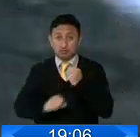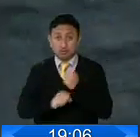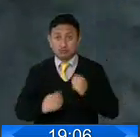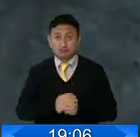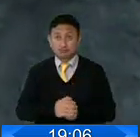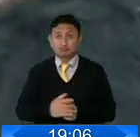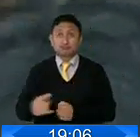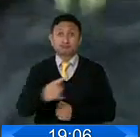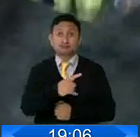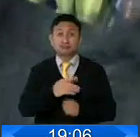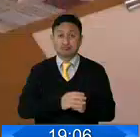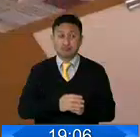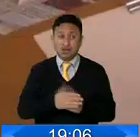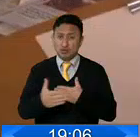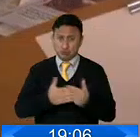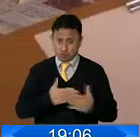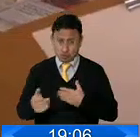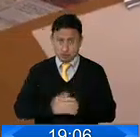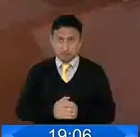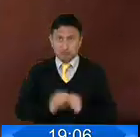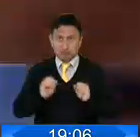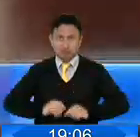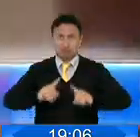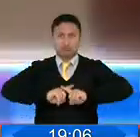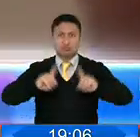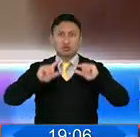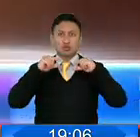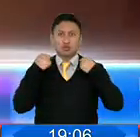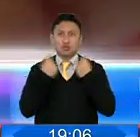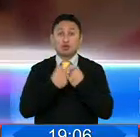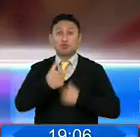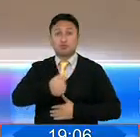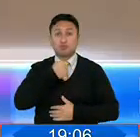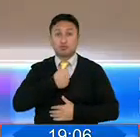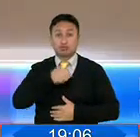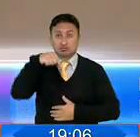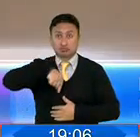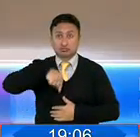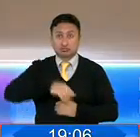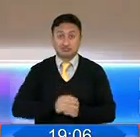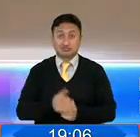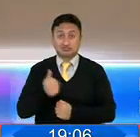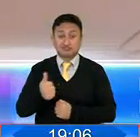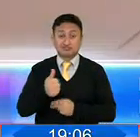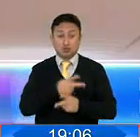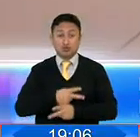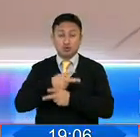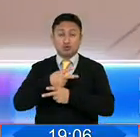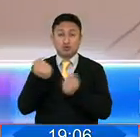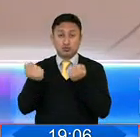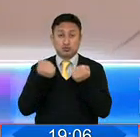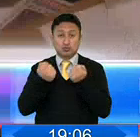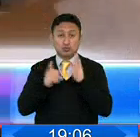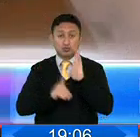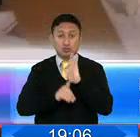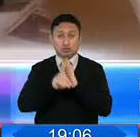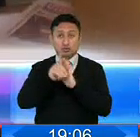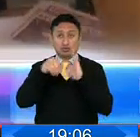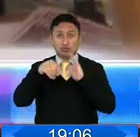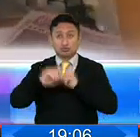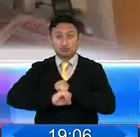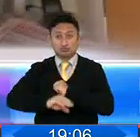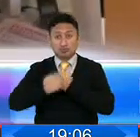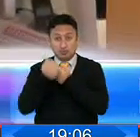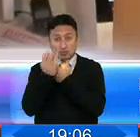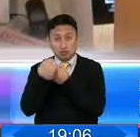Bonil el evento no pasará a mayores, han sido diferentes gremios de periodistas, así como el propio Consejo de Regulación, Desarrollo y Promoción de